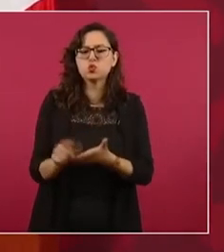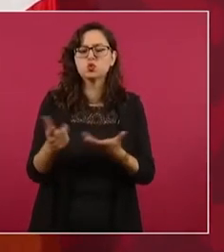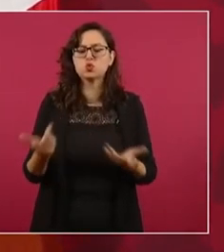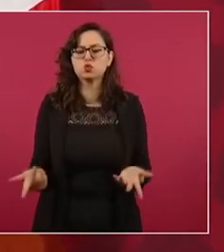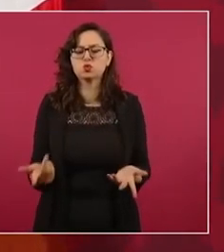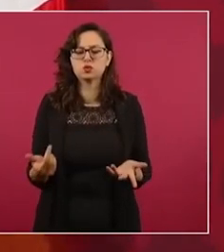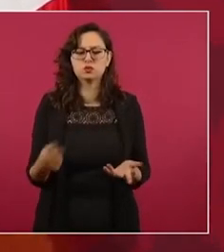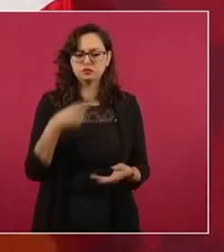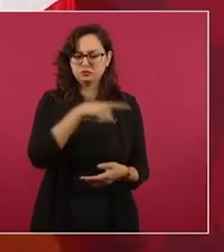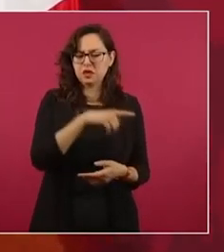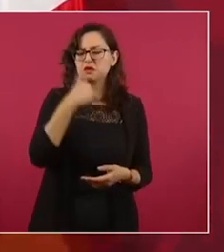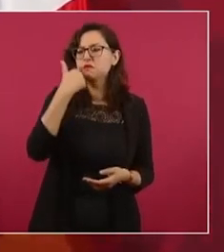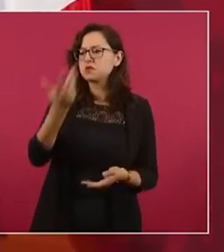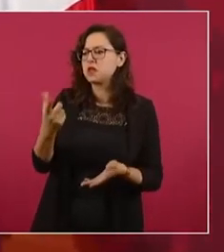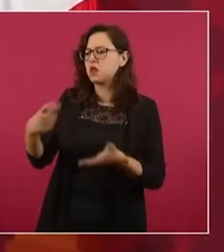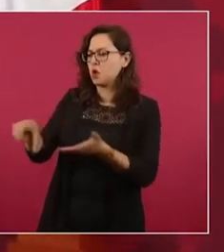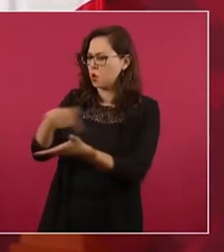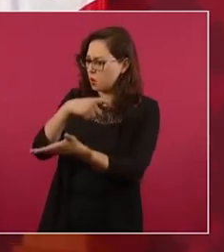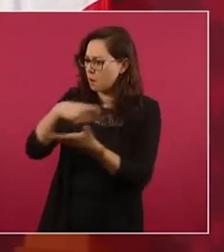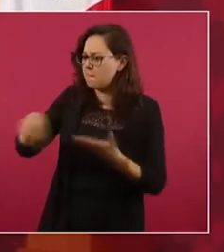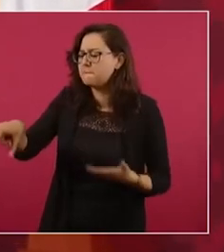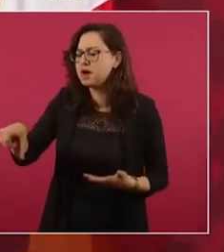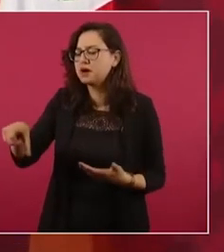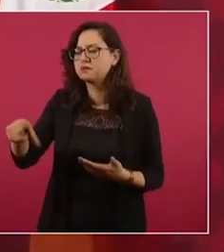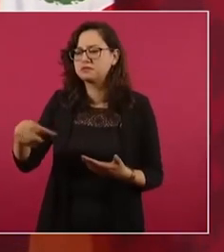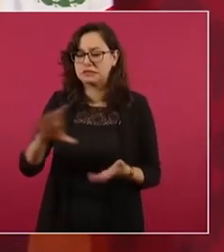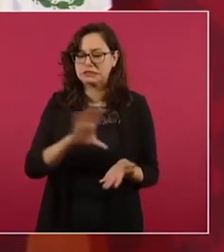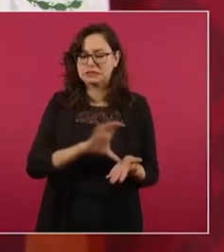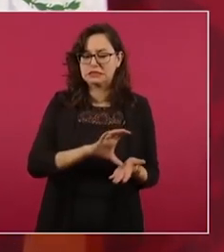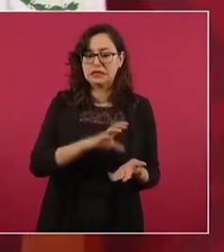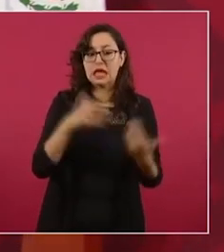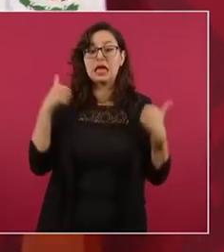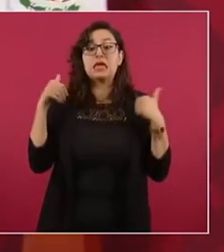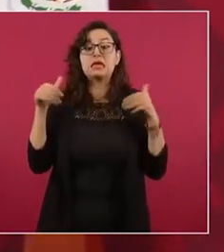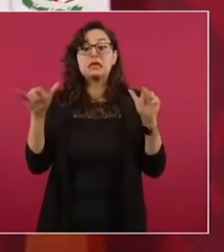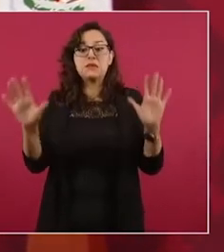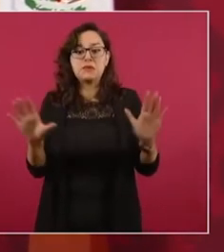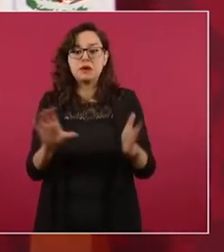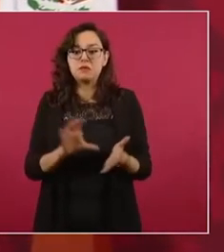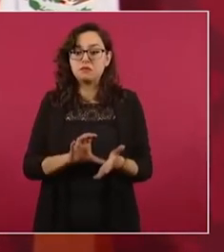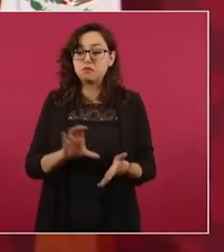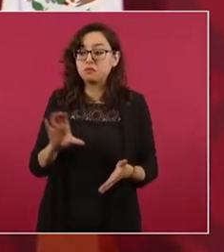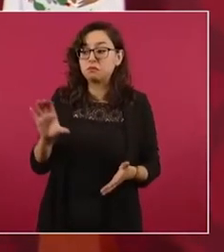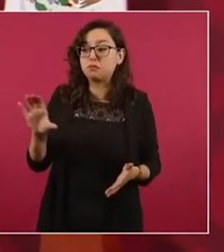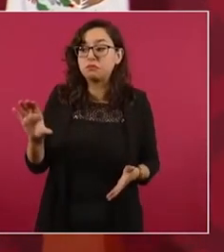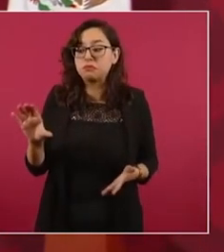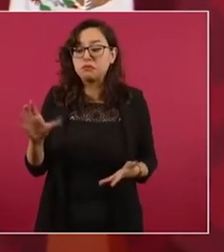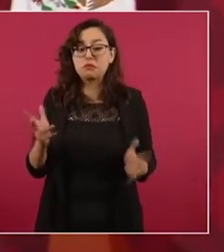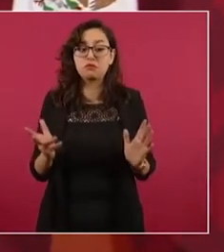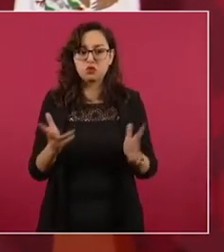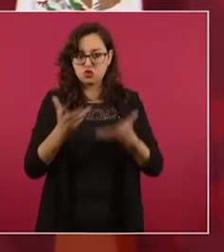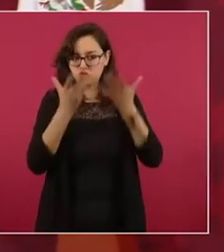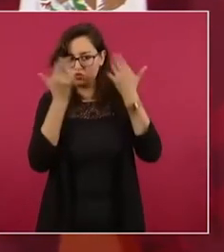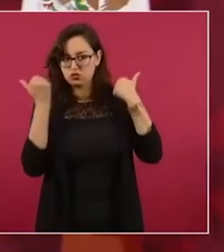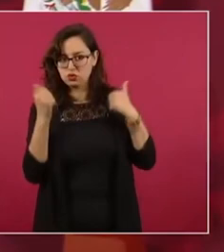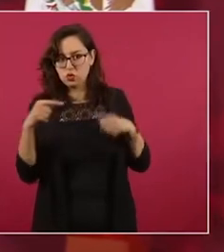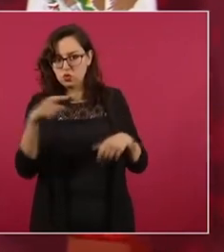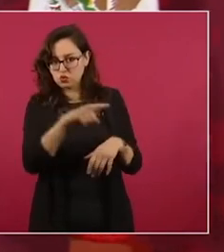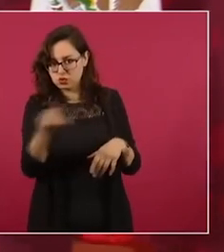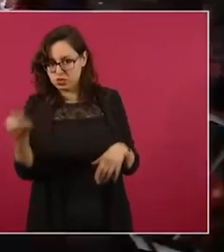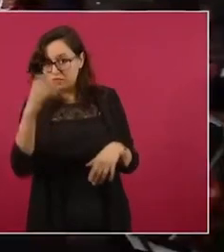Luego, no sé si sea cierto, ustedes saben más,